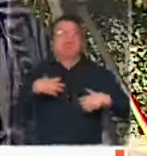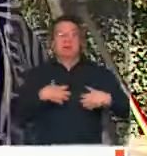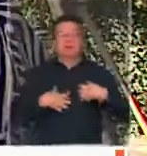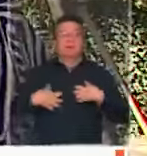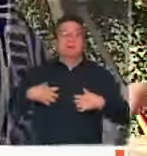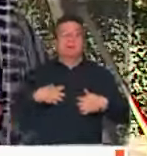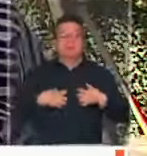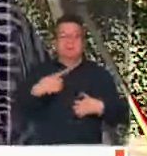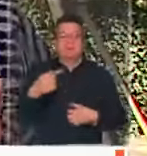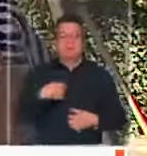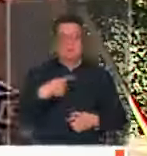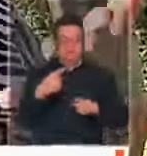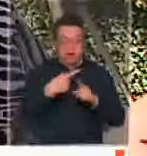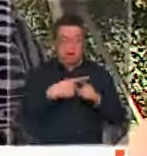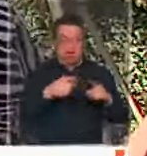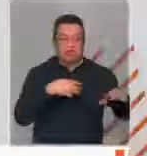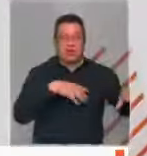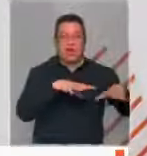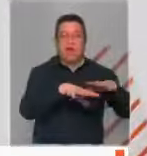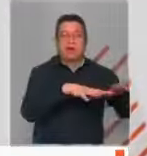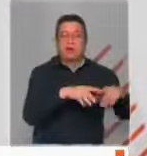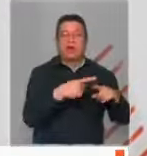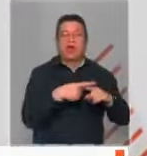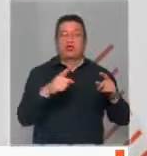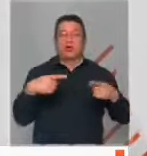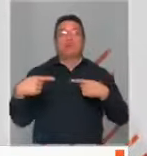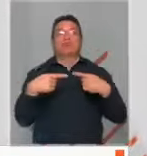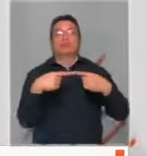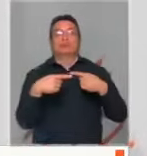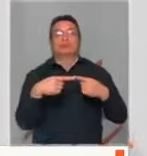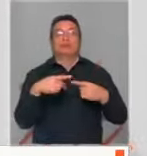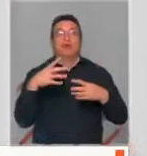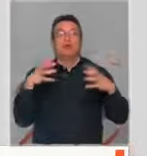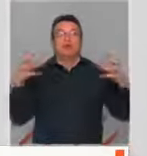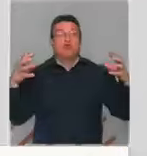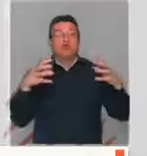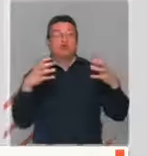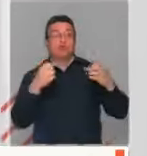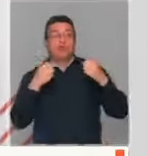parece que estuviéramos en otra onda. Pero aparecieron tipos violentos.